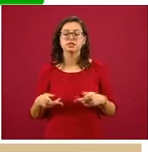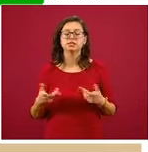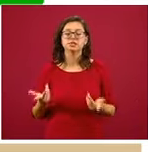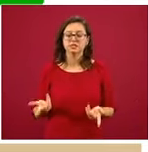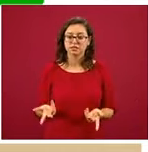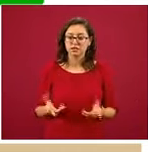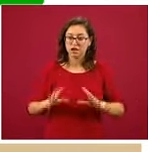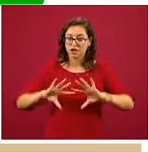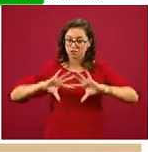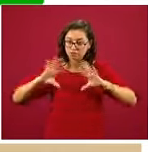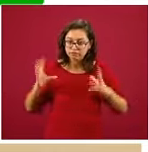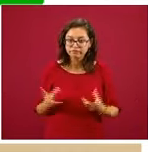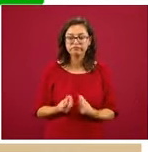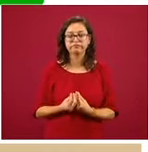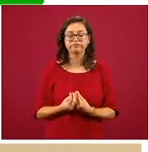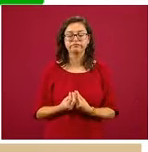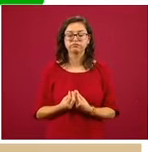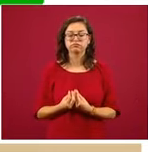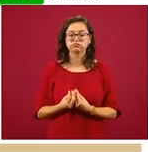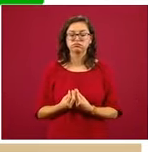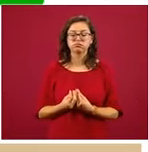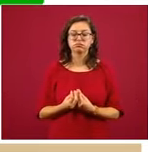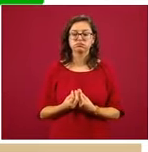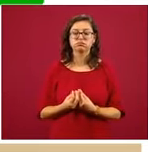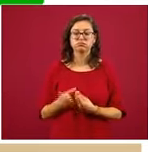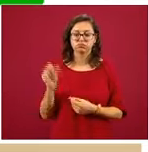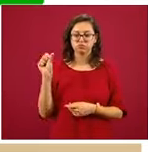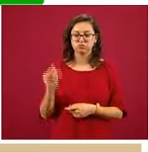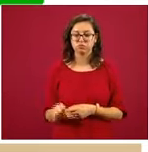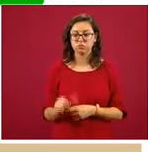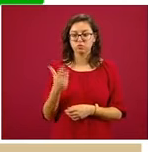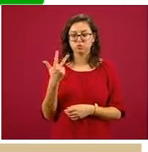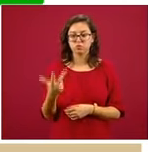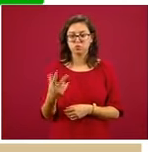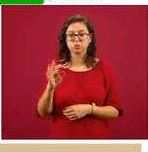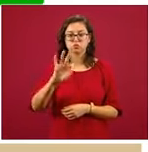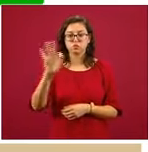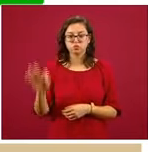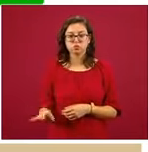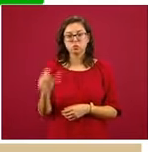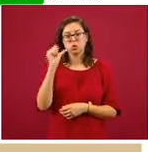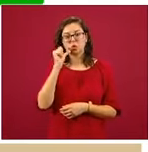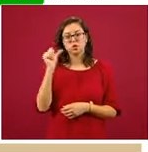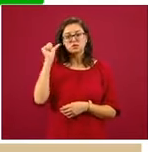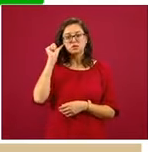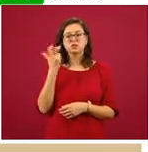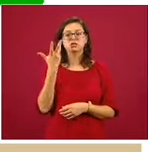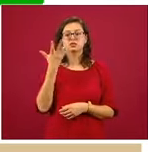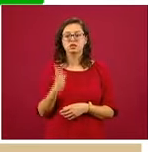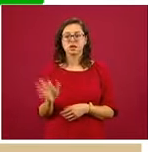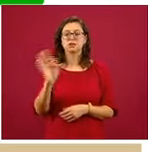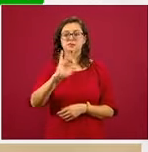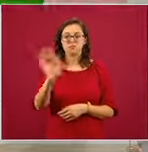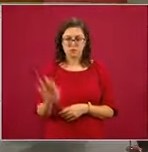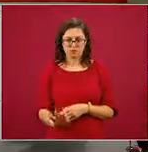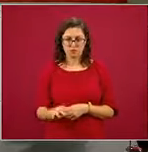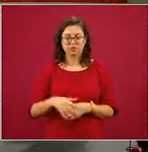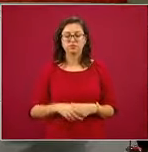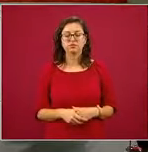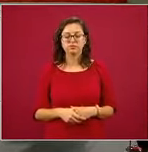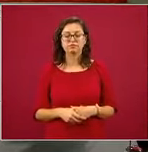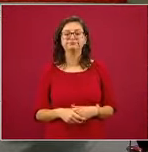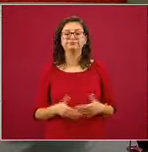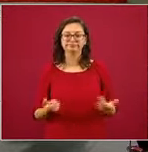del total de los casos estimados. El día de hoy es del 8%, el día de ayer era del 10%, y esto también vamos a ver cómo se